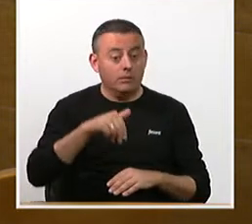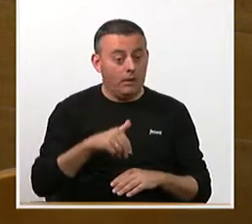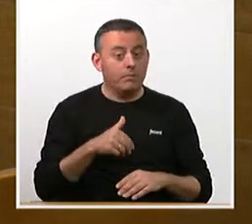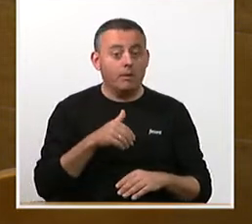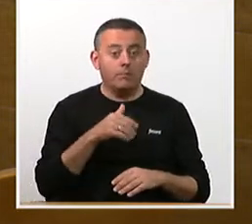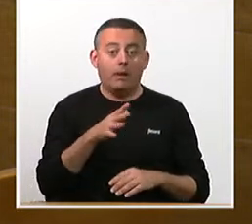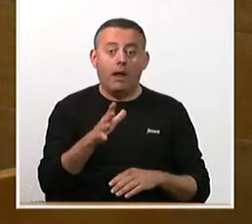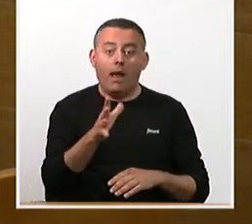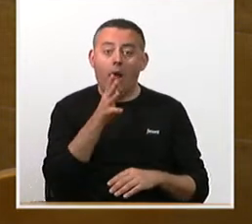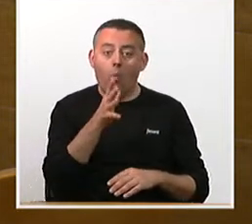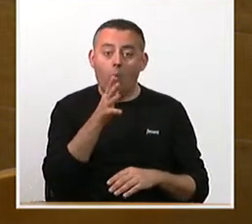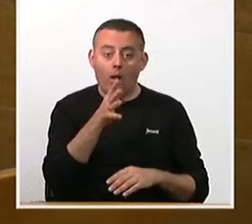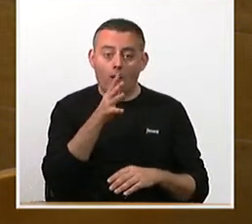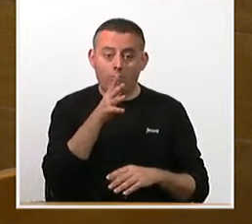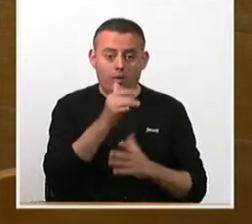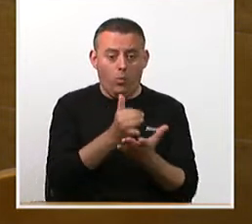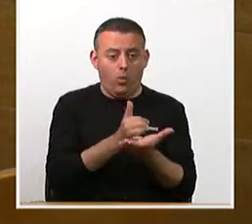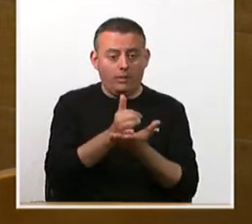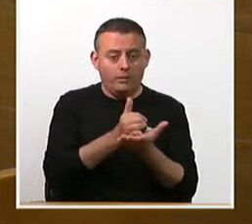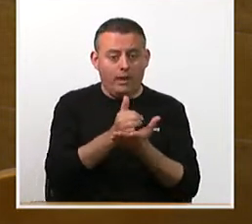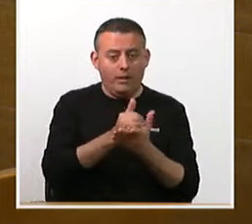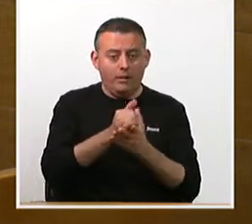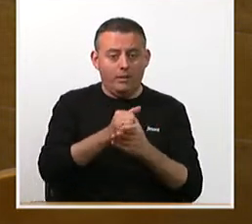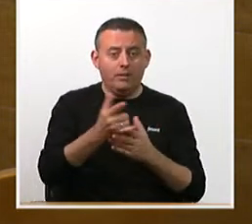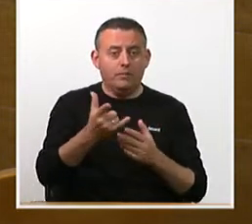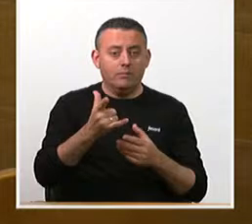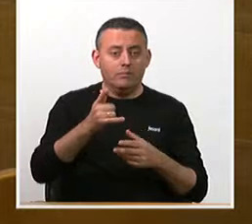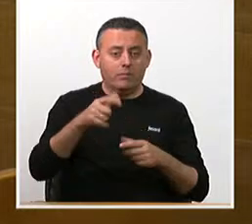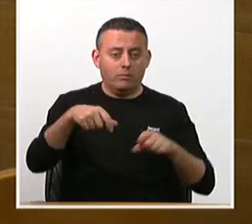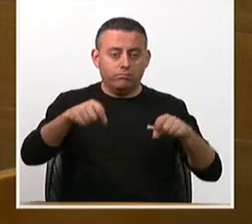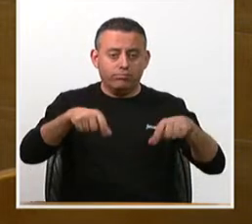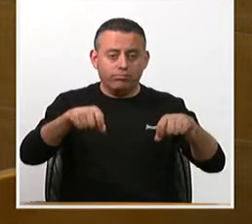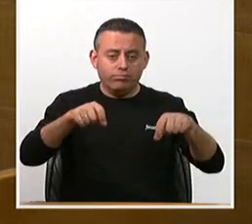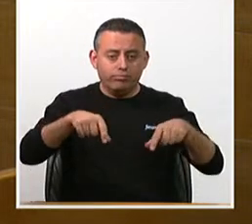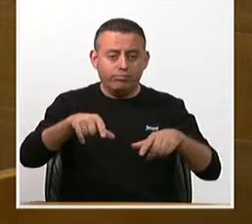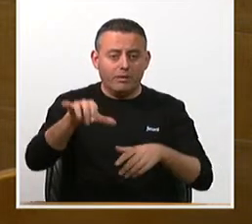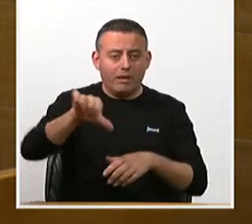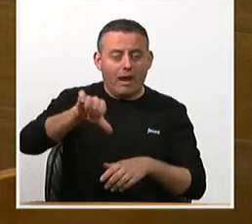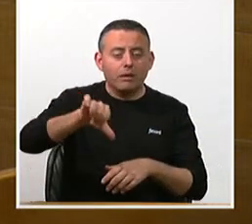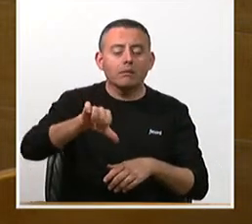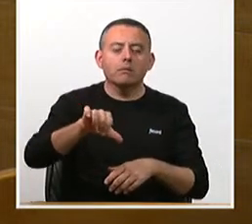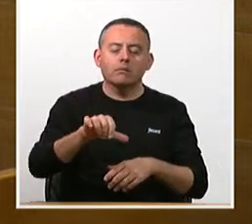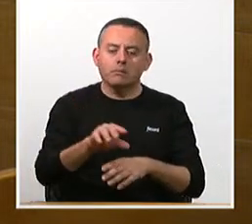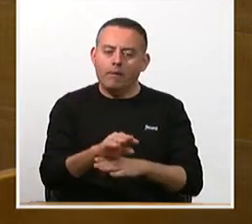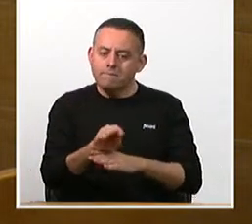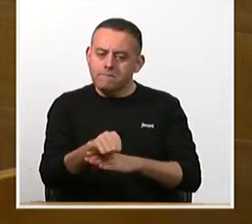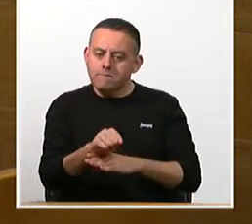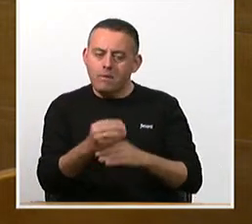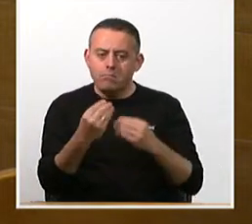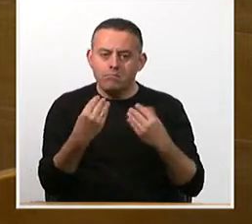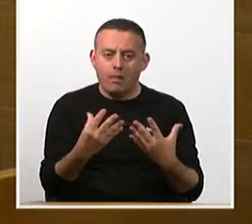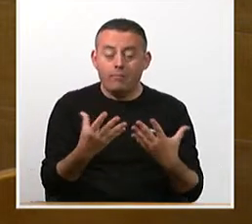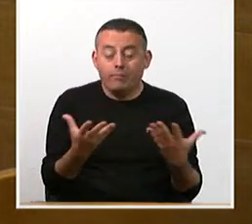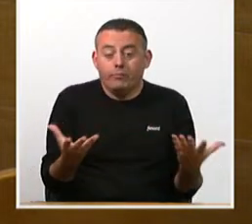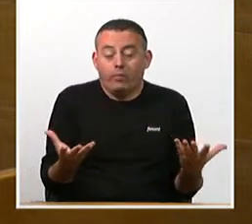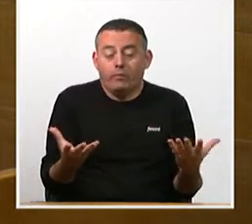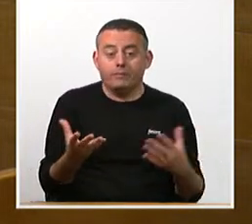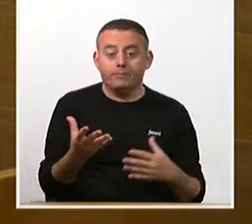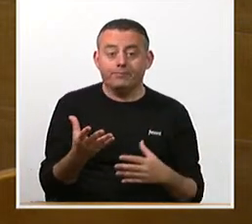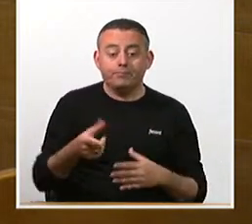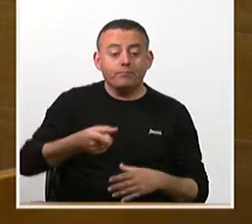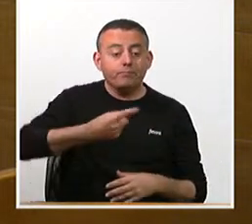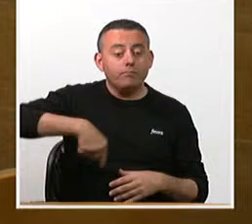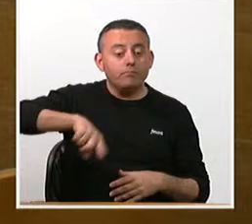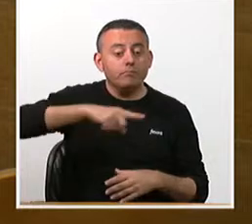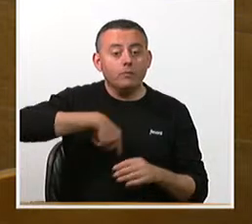nuestra Huerta por tanto consellera para realizar una política completa y real de agua primero se